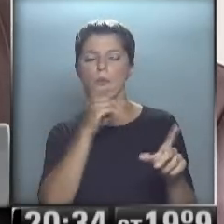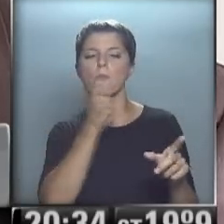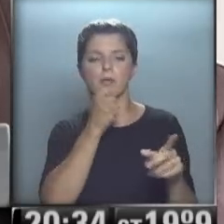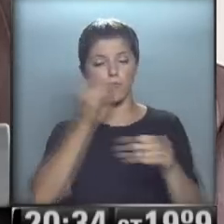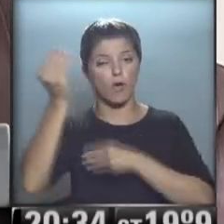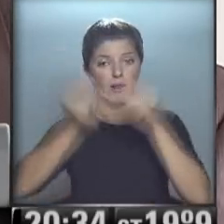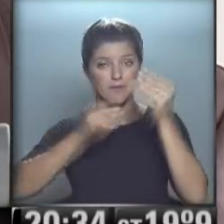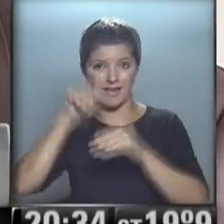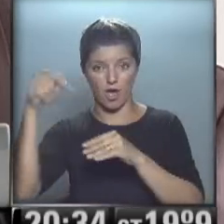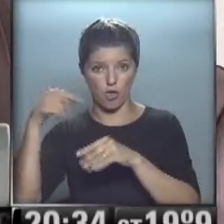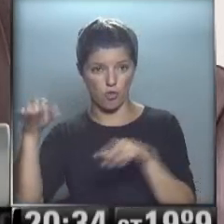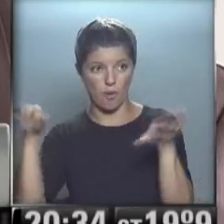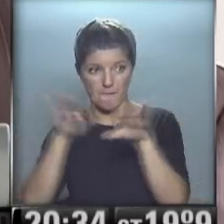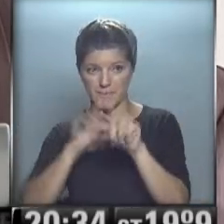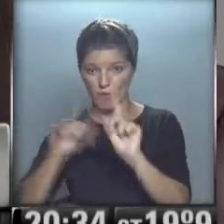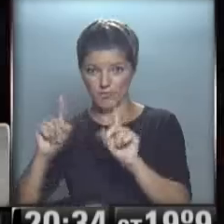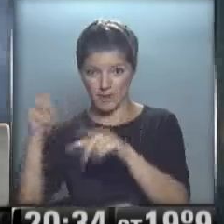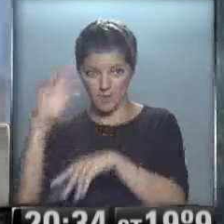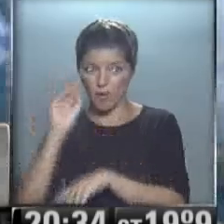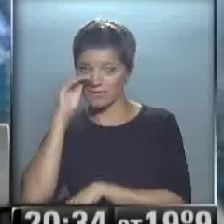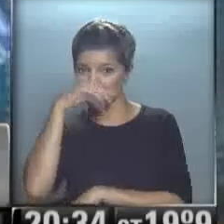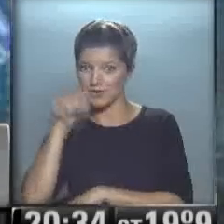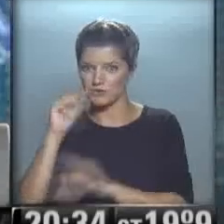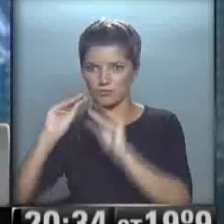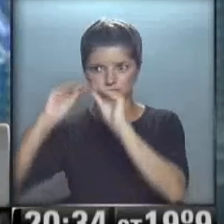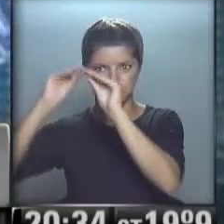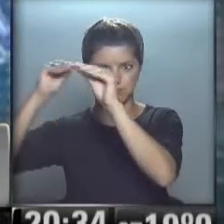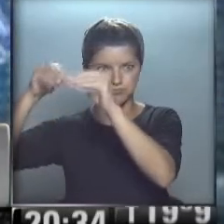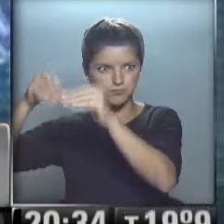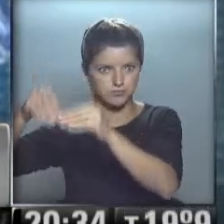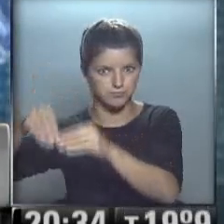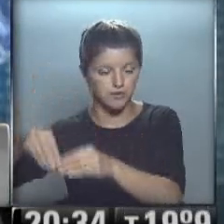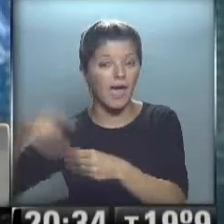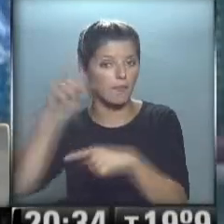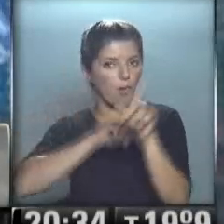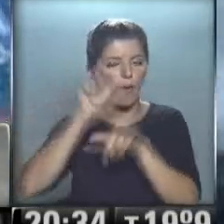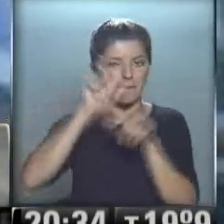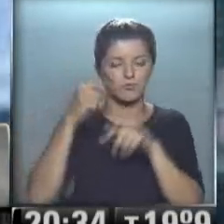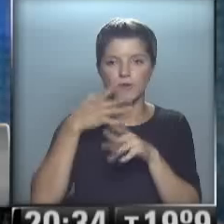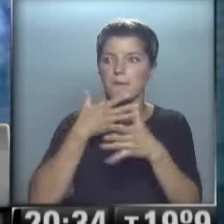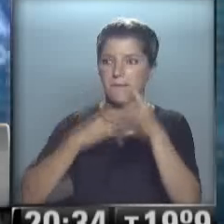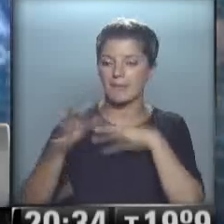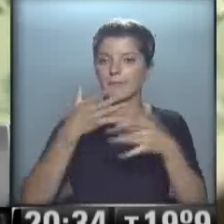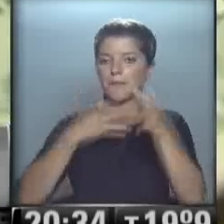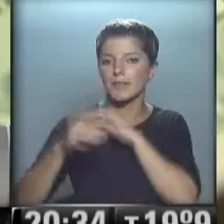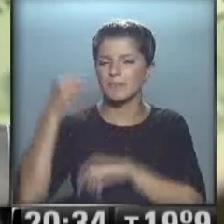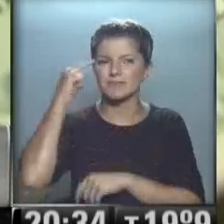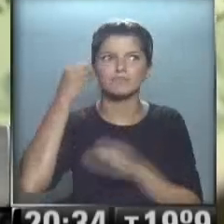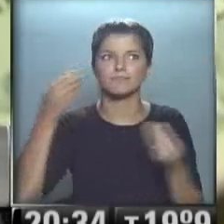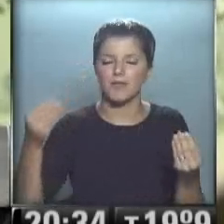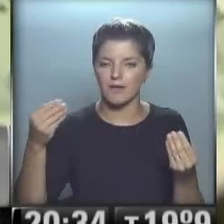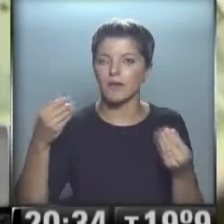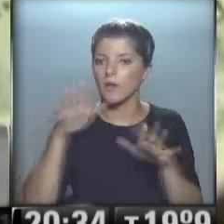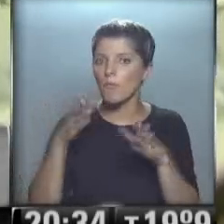mercado paralelo se empieza a desinflar, claramente va a haber gente que va a empezar a vender pensando que va a